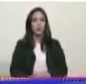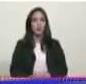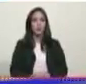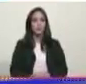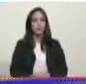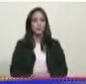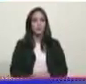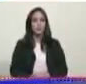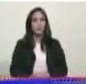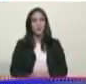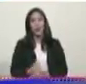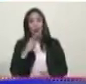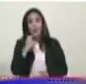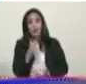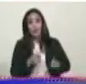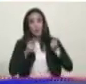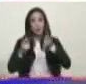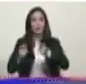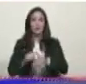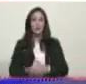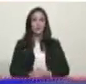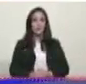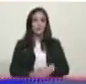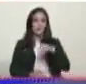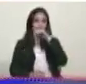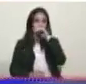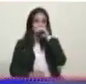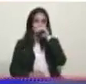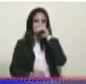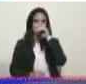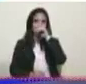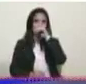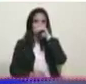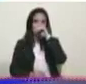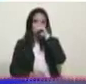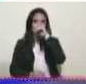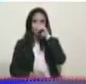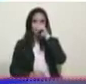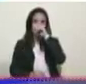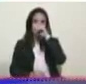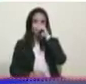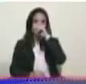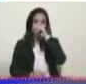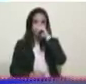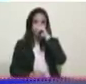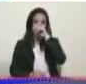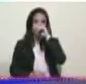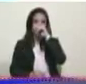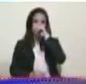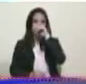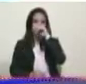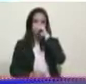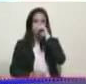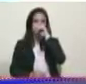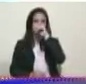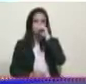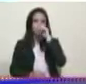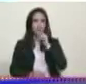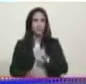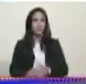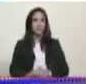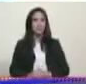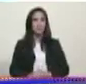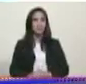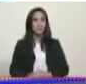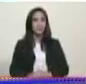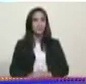Subían y me decían, bájate este autobús que es de mantenimiento, y me montaba en otro y me iba a prestar servicio. Cuando el autobús era